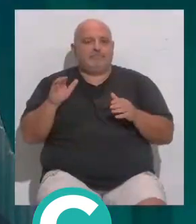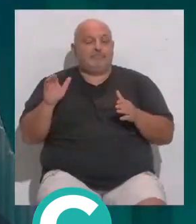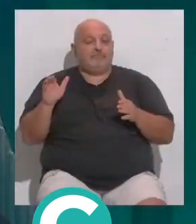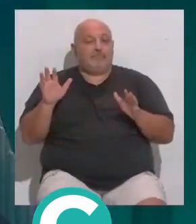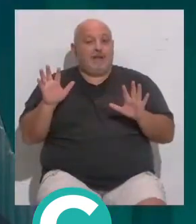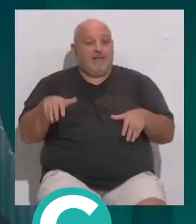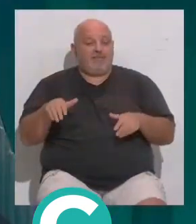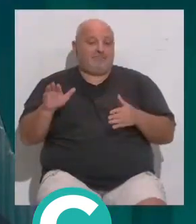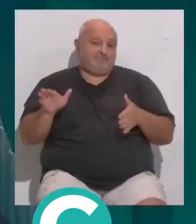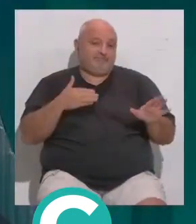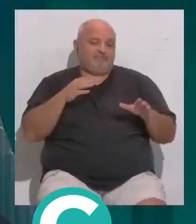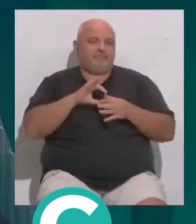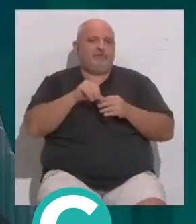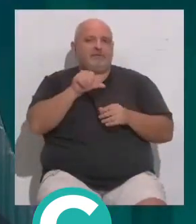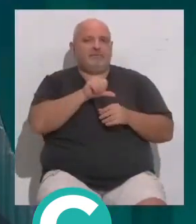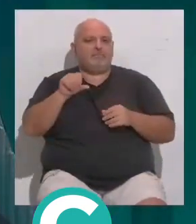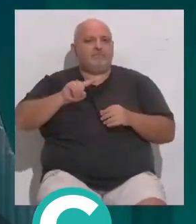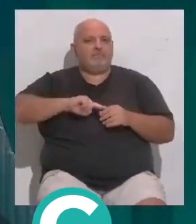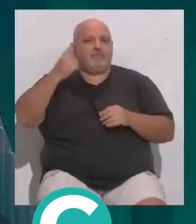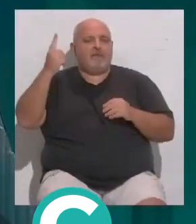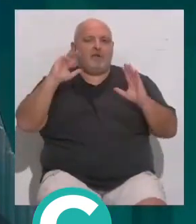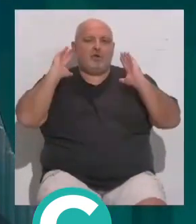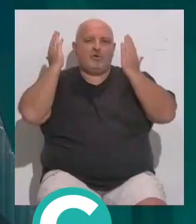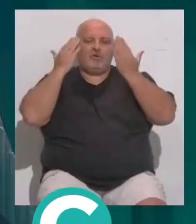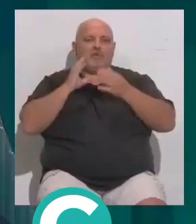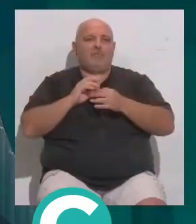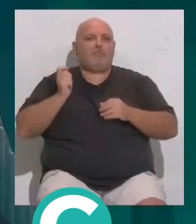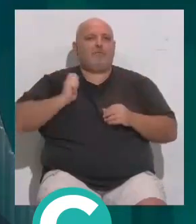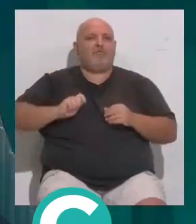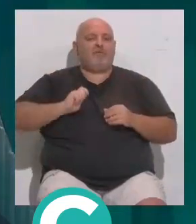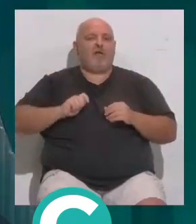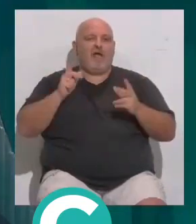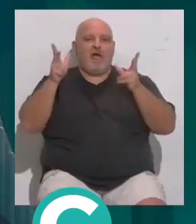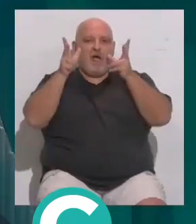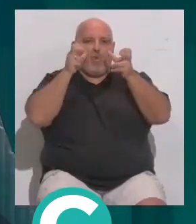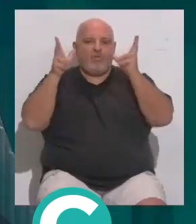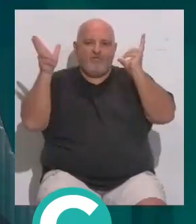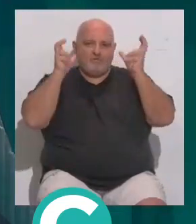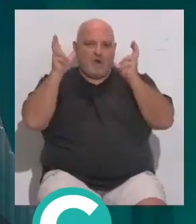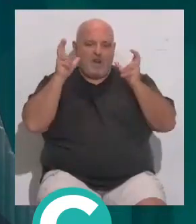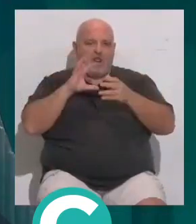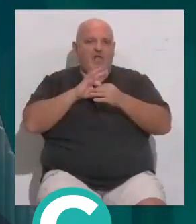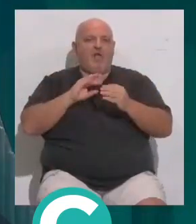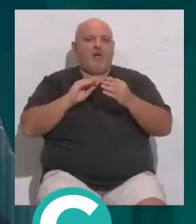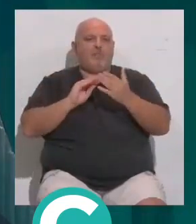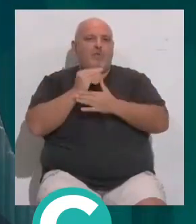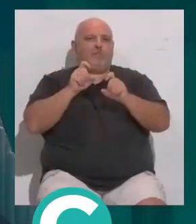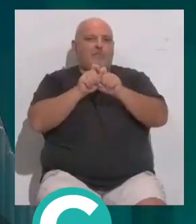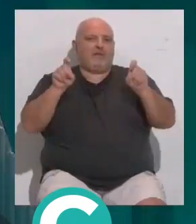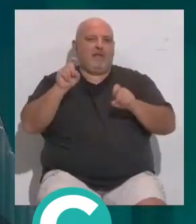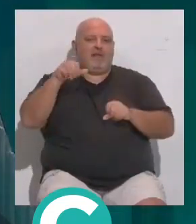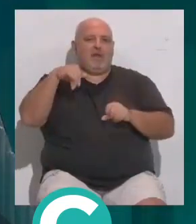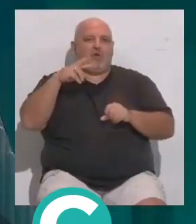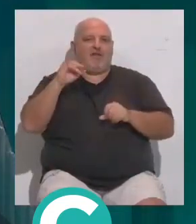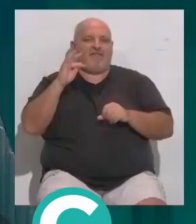Y Cádiz ha acogido esta semana el primer Congreso de Profesionales del Audiovisual, organizado por la productora Innova Film. Se